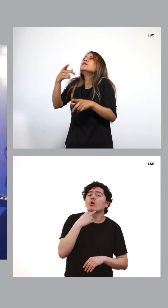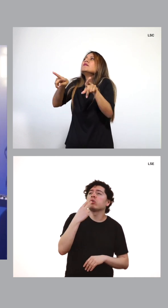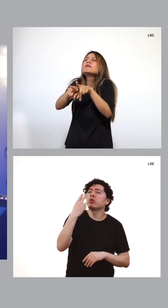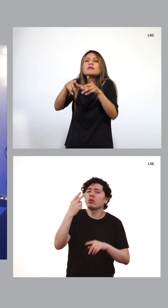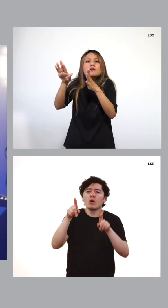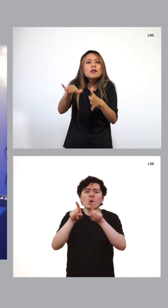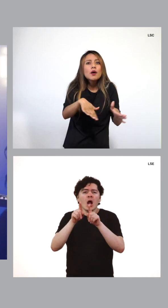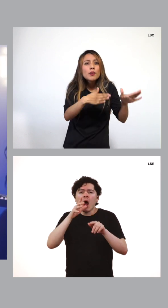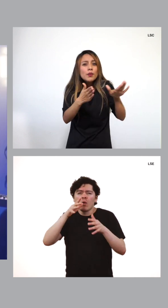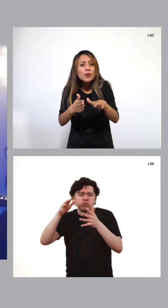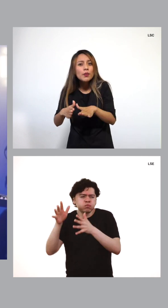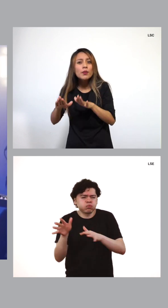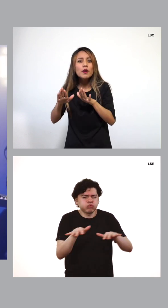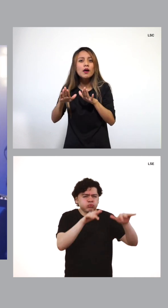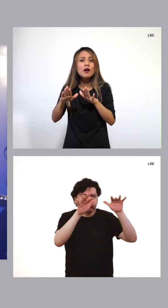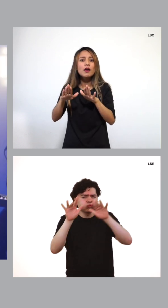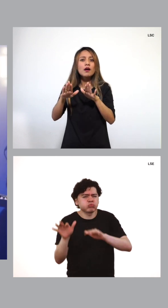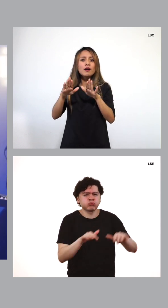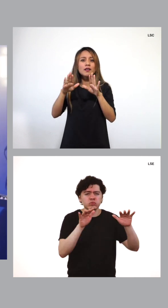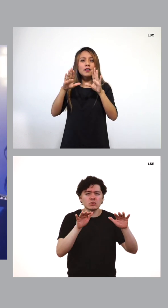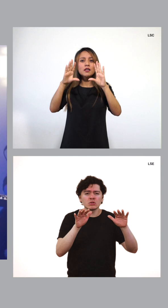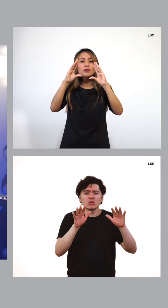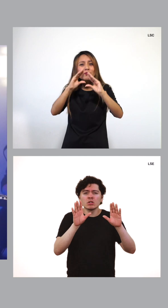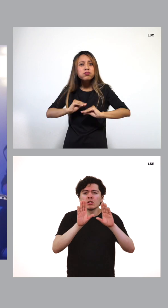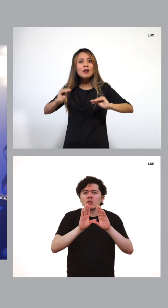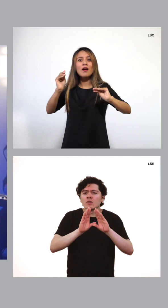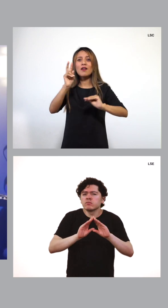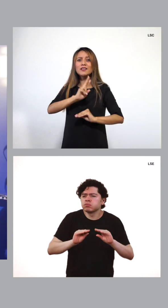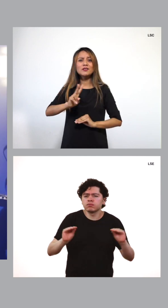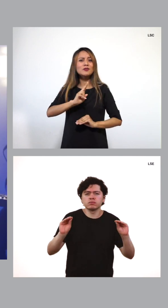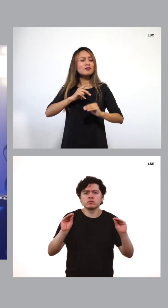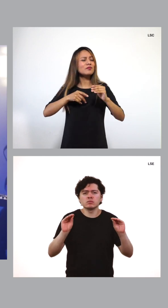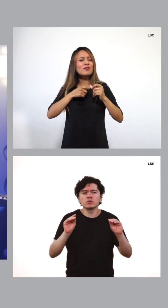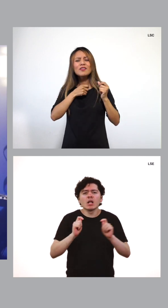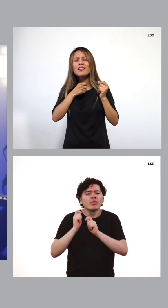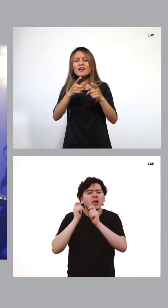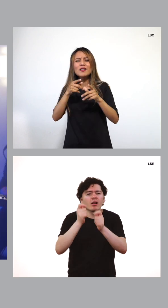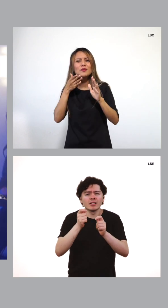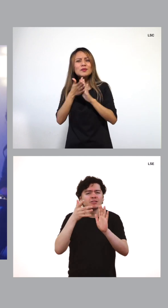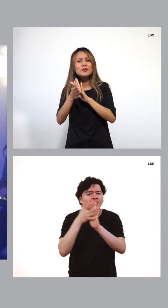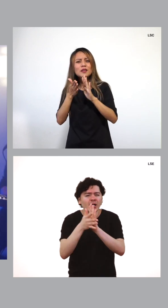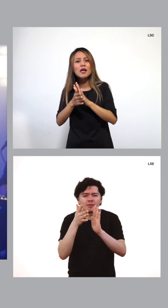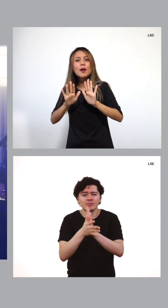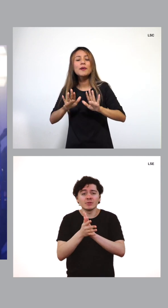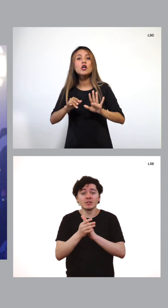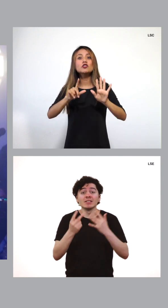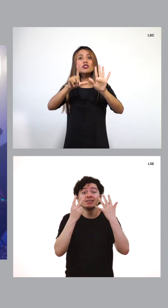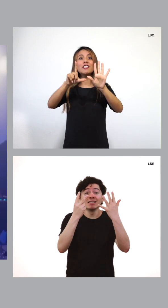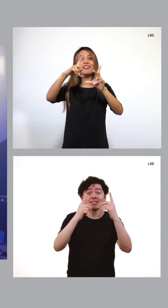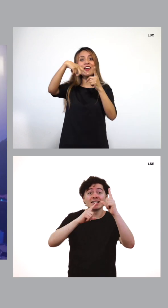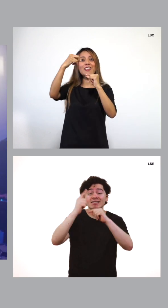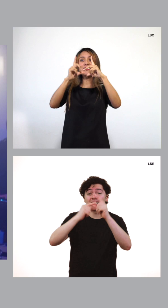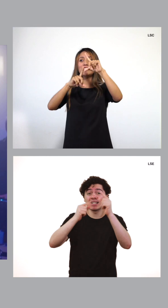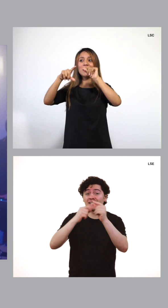las olas, constante, no se apagaba. Seguía hablando, seguía trayendo sus promesas. Pero escucha, dice: tenía 7 estrellas